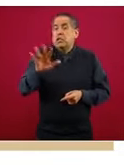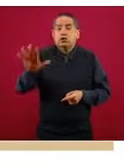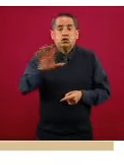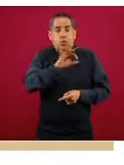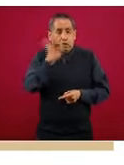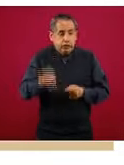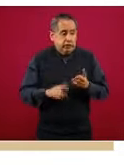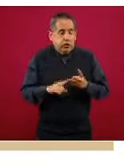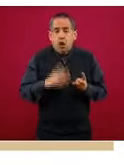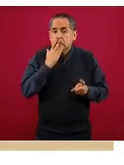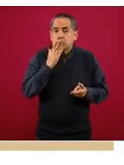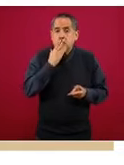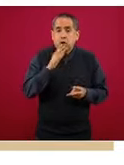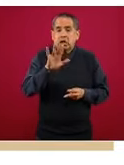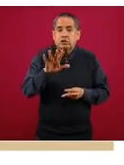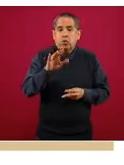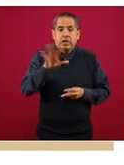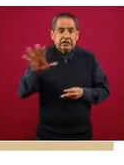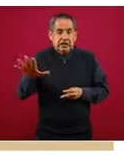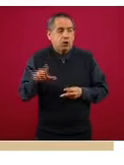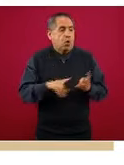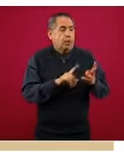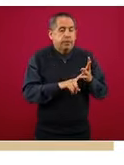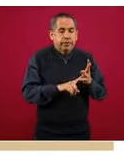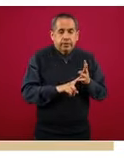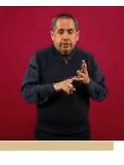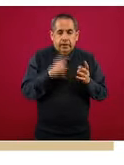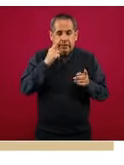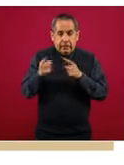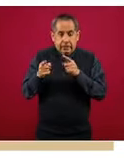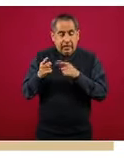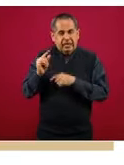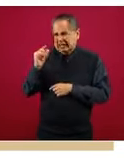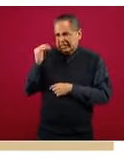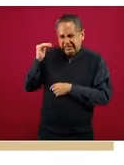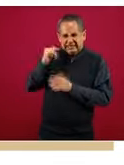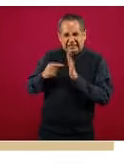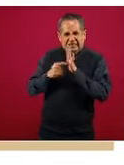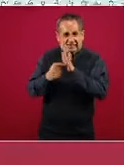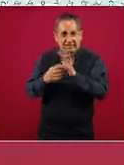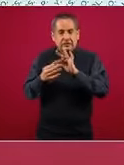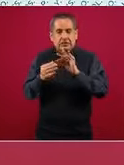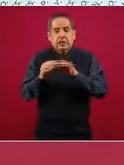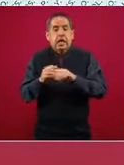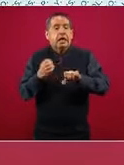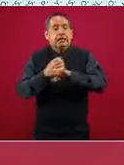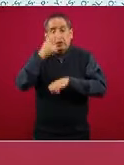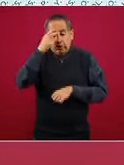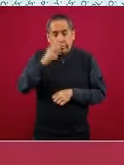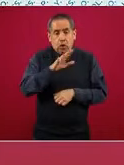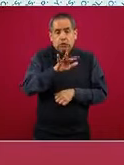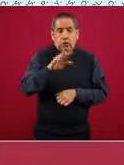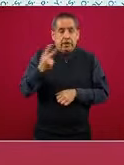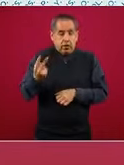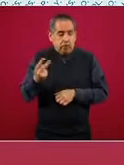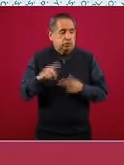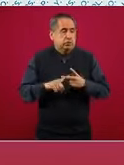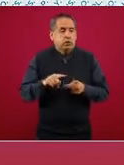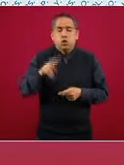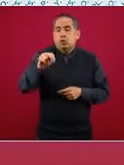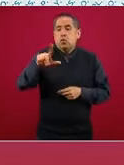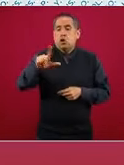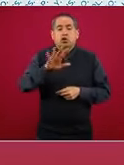55%, Sonora con 55%, estos dos estados los acabamos de presentar, Estado de México con 52%, Nuevo